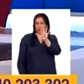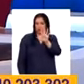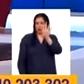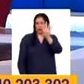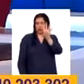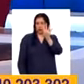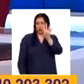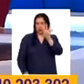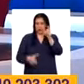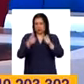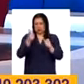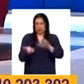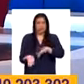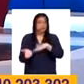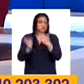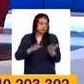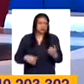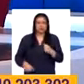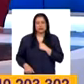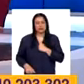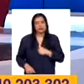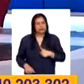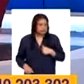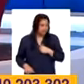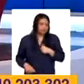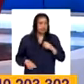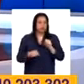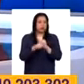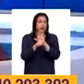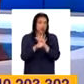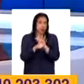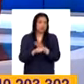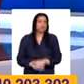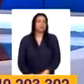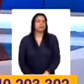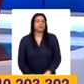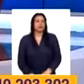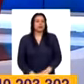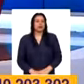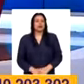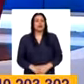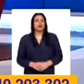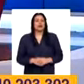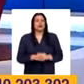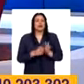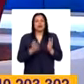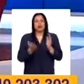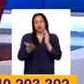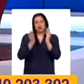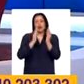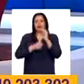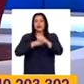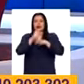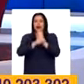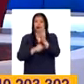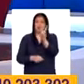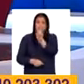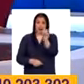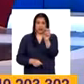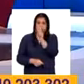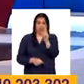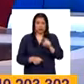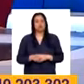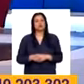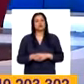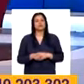18.254 fallecidos, lamentablemente por la COVID-19. En contraste, en el mes o en el año 2021, el